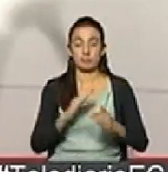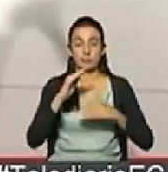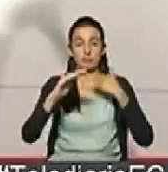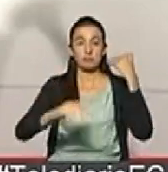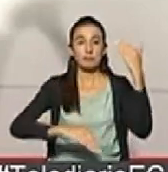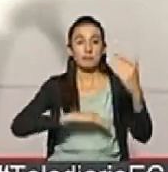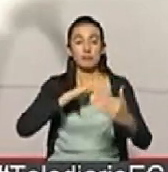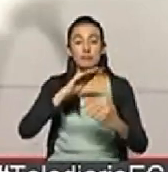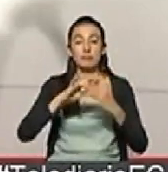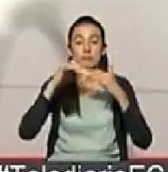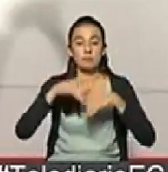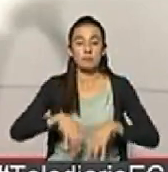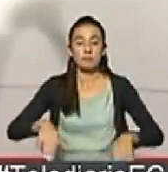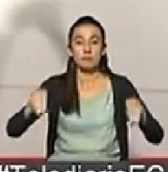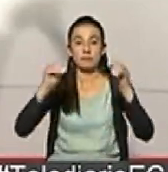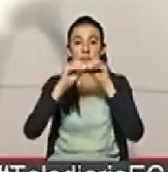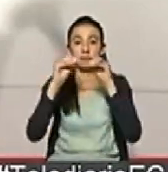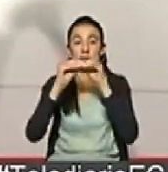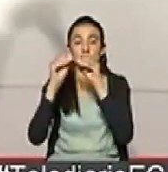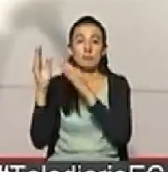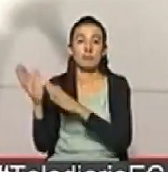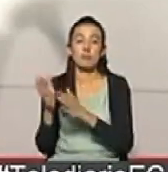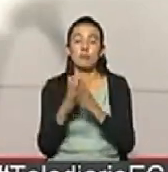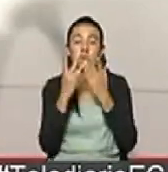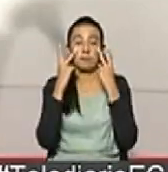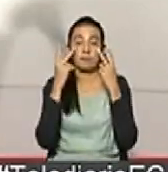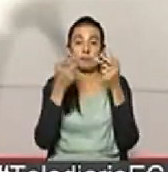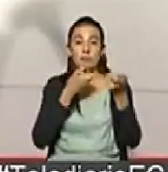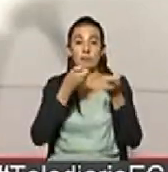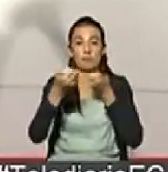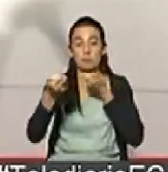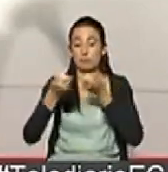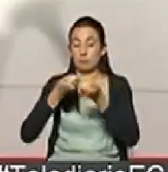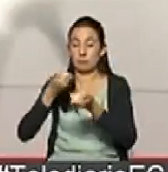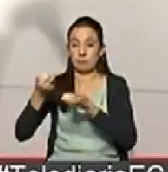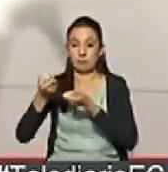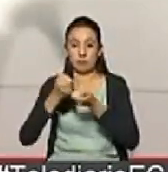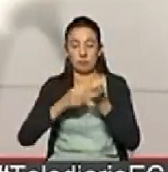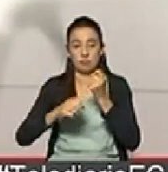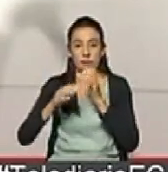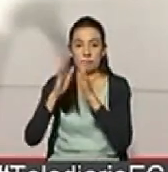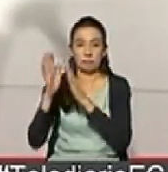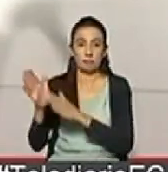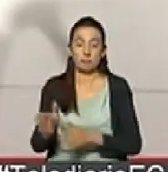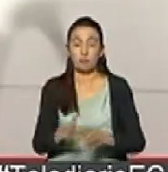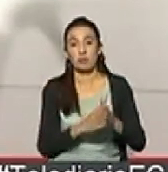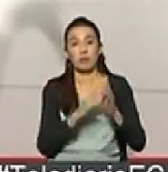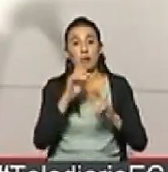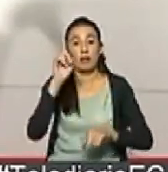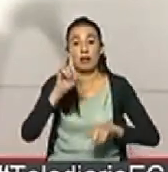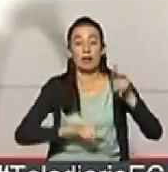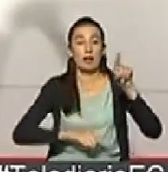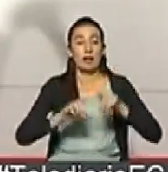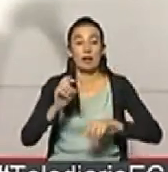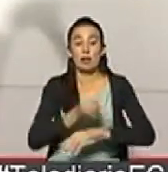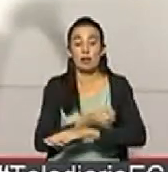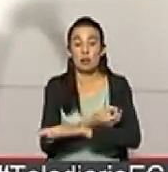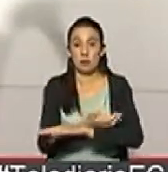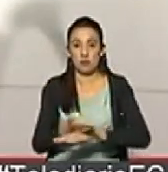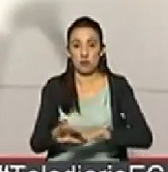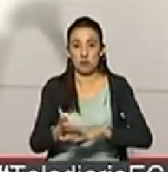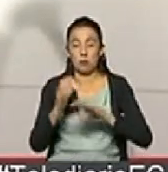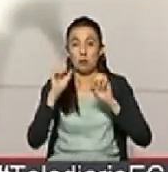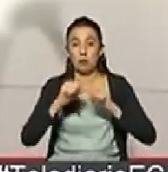Cuando también vemos que no hay un control, un orden en todo esto, ya nos está diciendo que puede haber algún indicio de